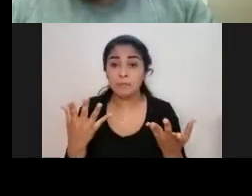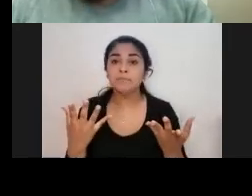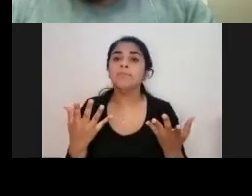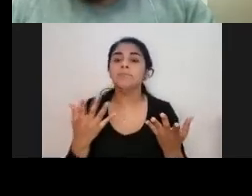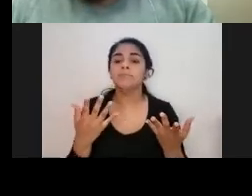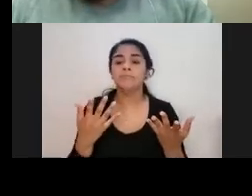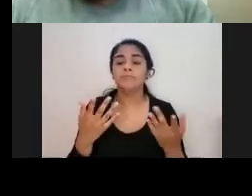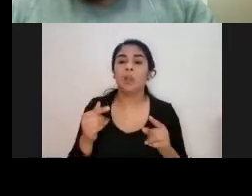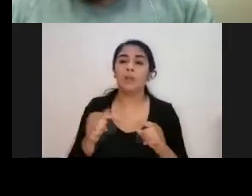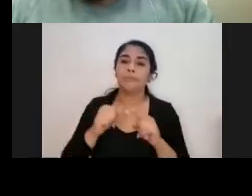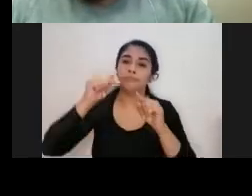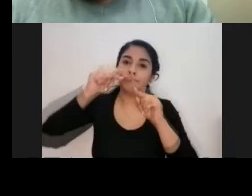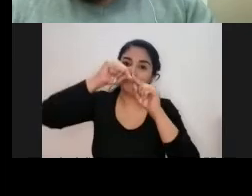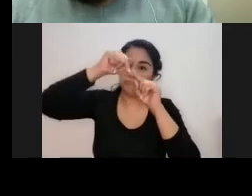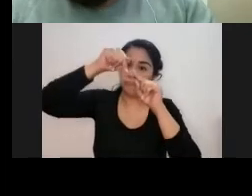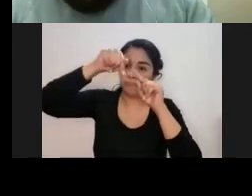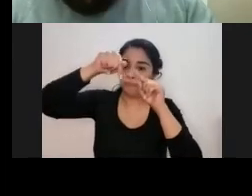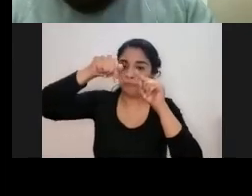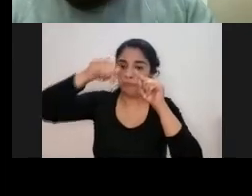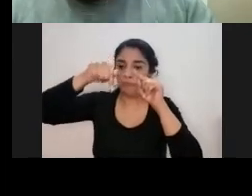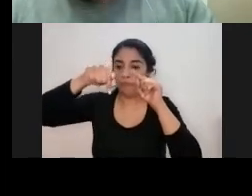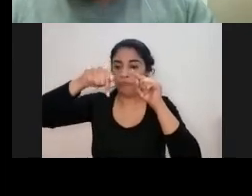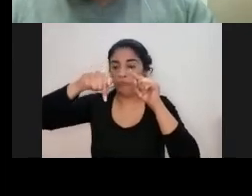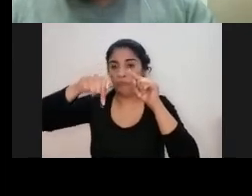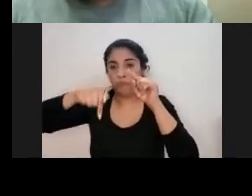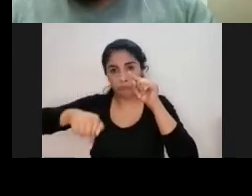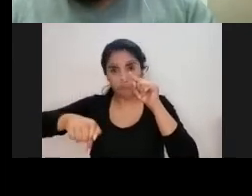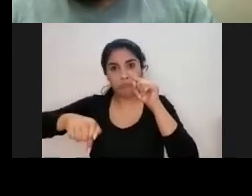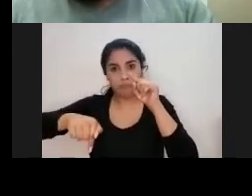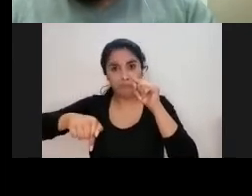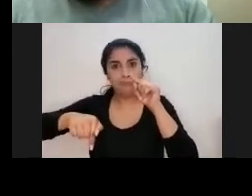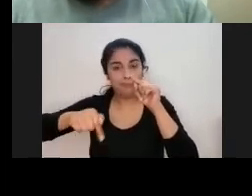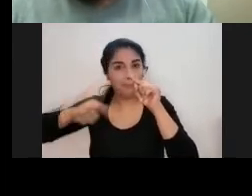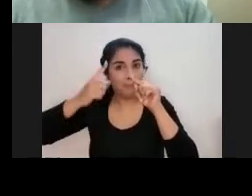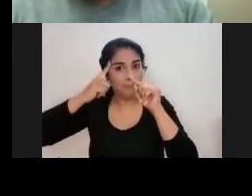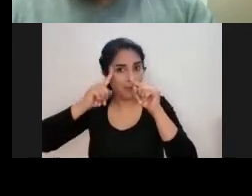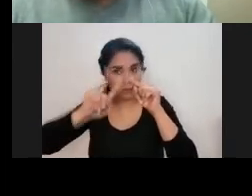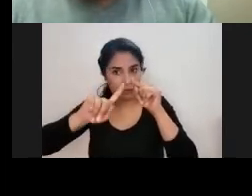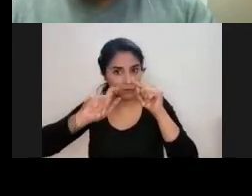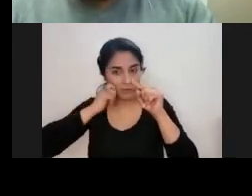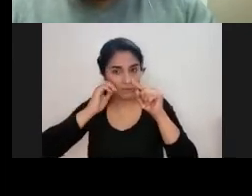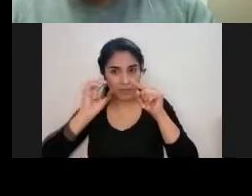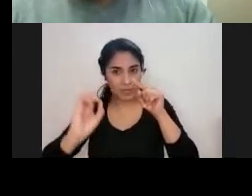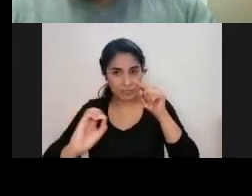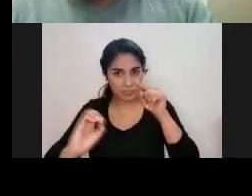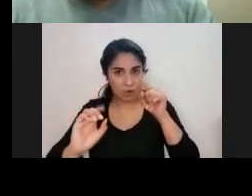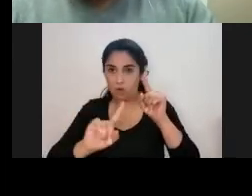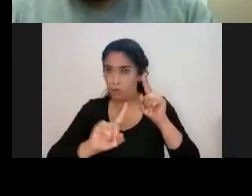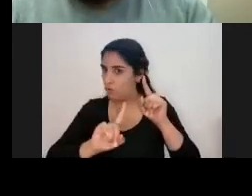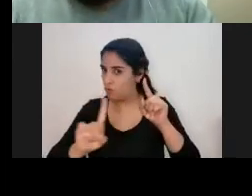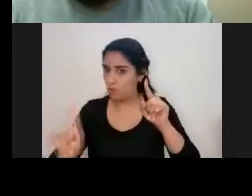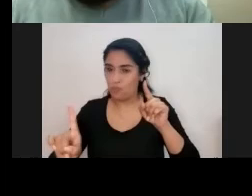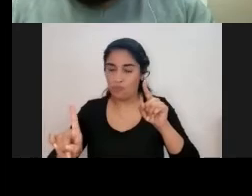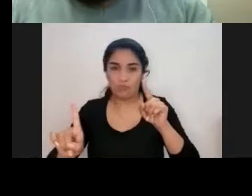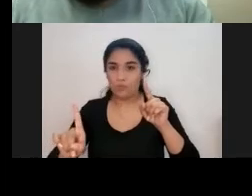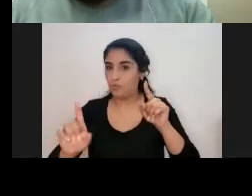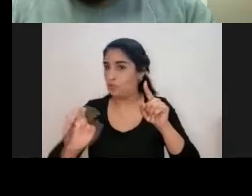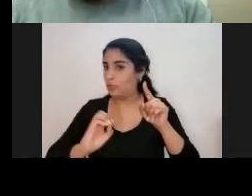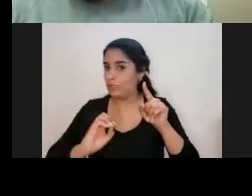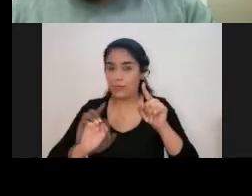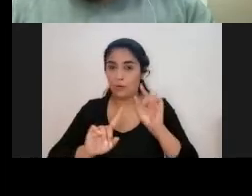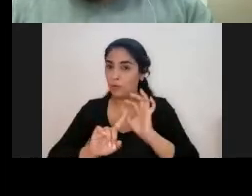¿sí? Vamos a la baja, pero no es cero. No es cero,